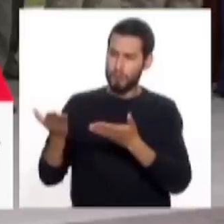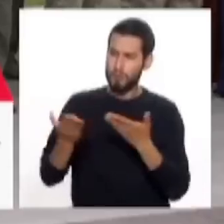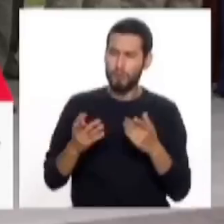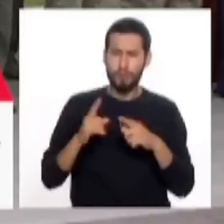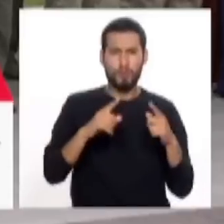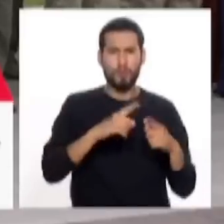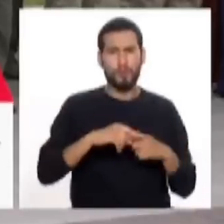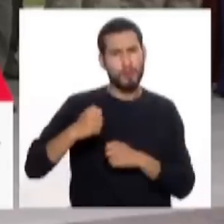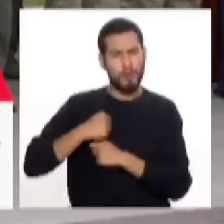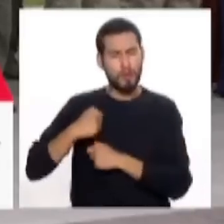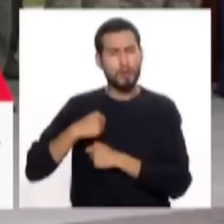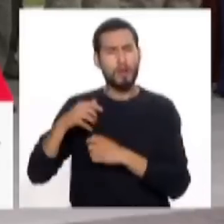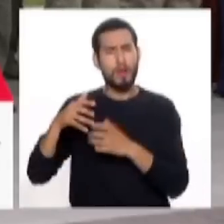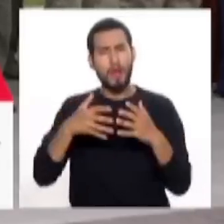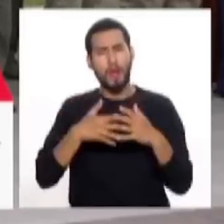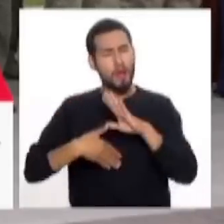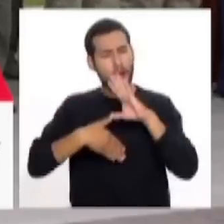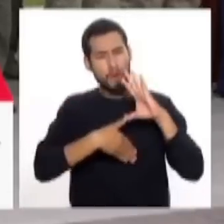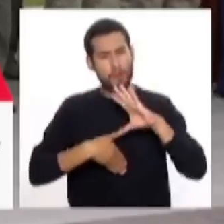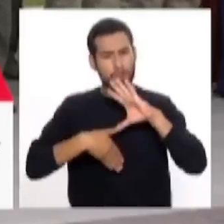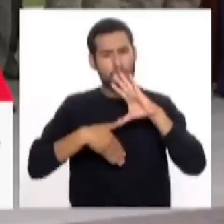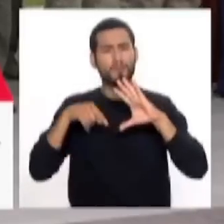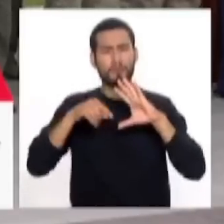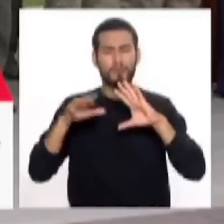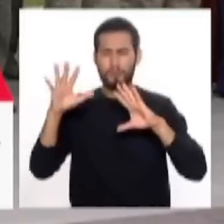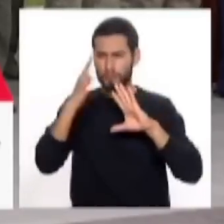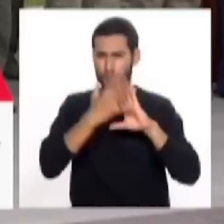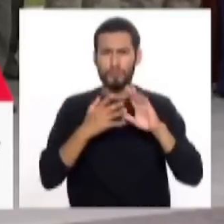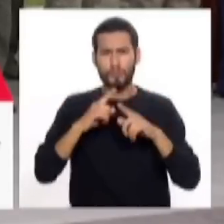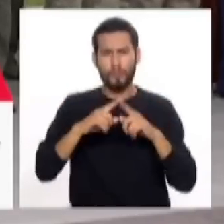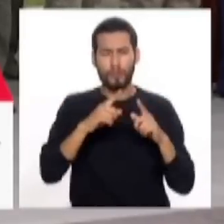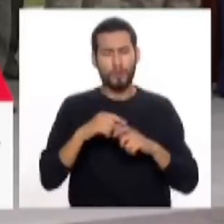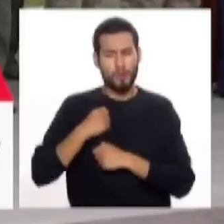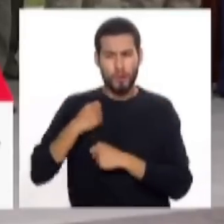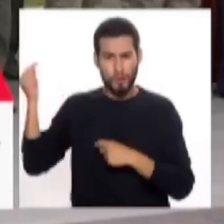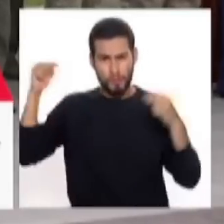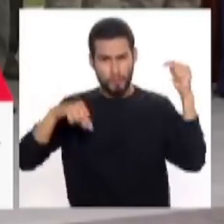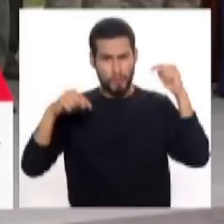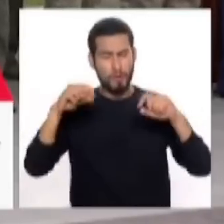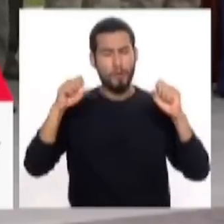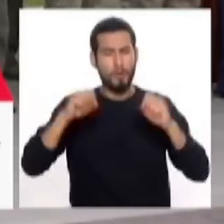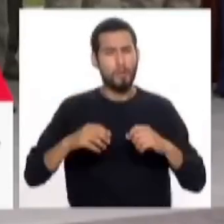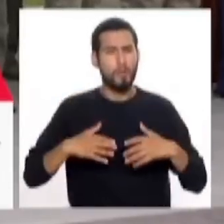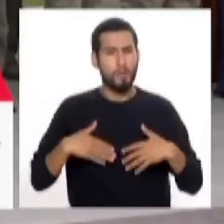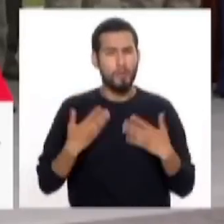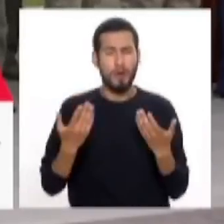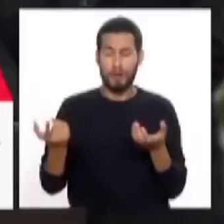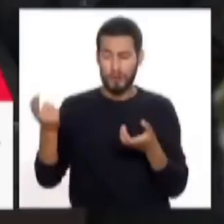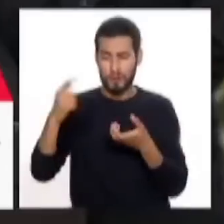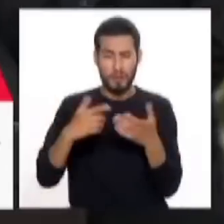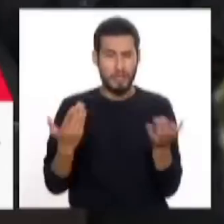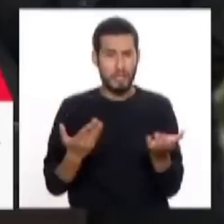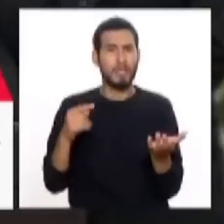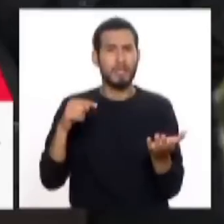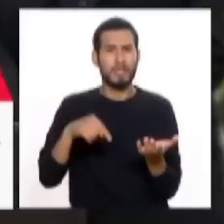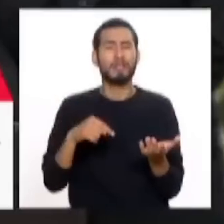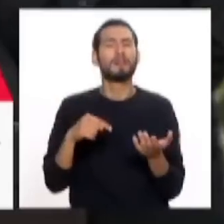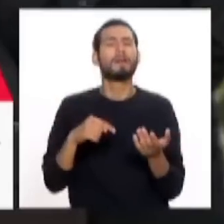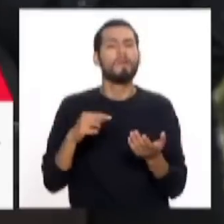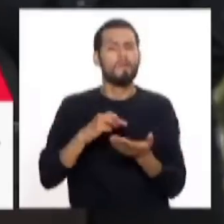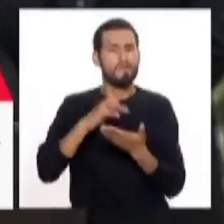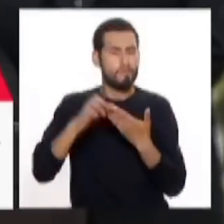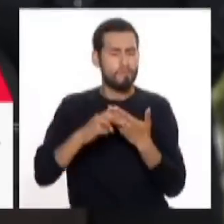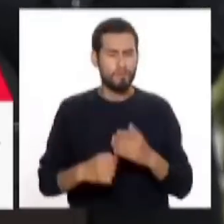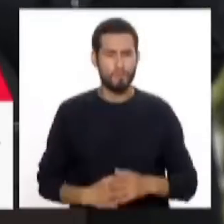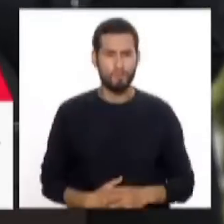Aéreas Americanas que llegaron a nuestro país para participar en este ejercicio,